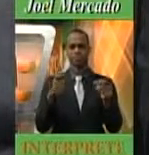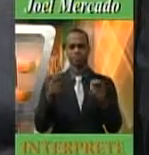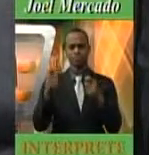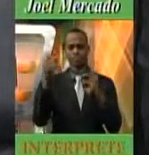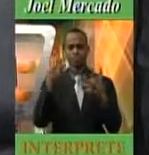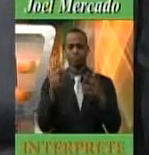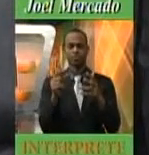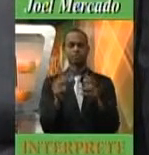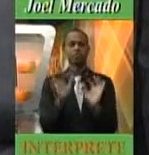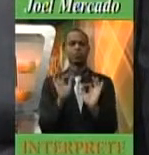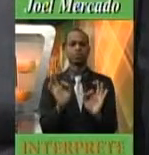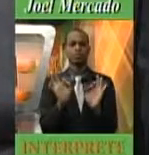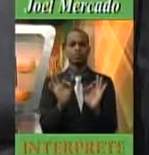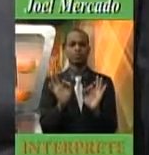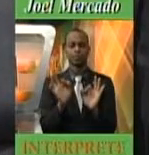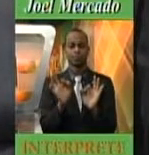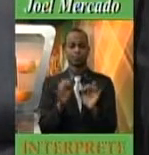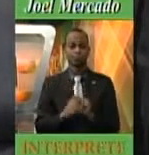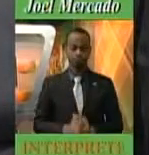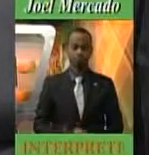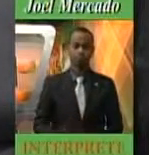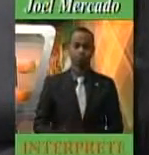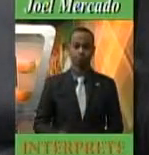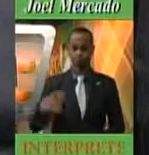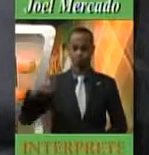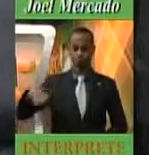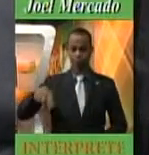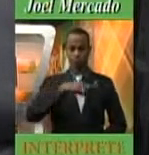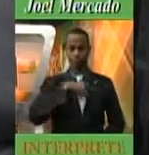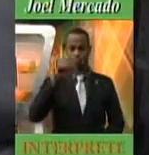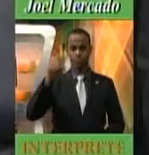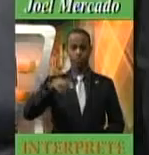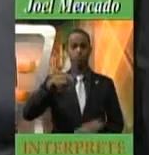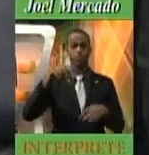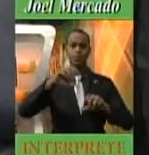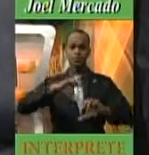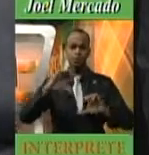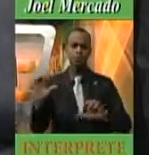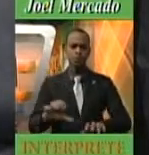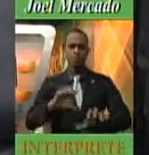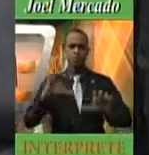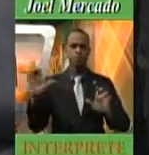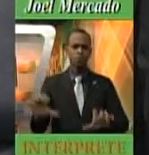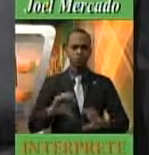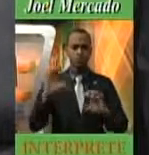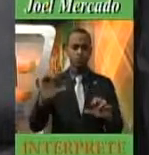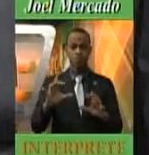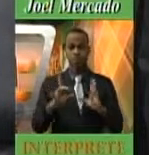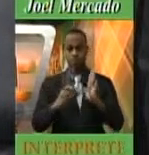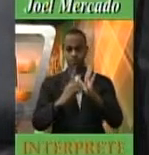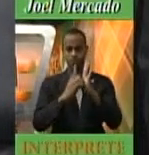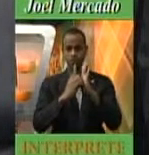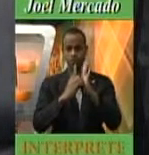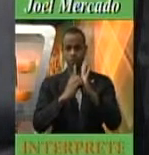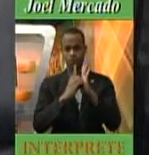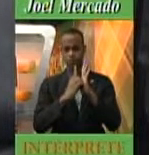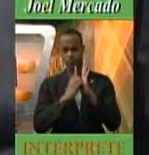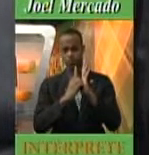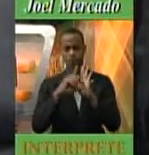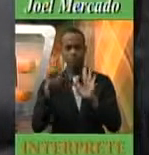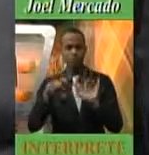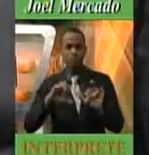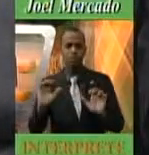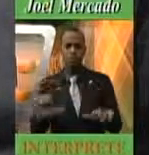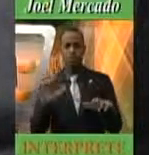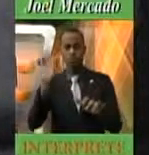alto, porque nosotros tenemos que hacer rectoría, nosotros tenemos que trabajar la discapacidad